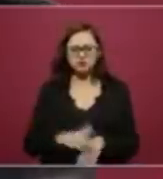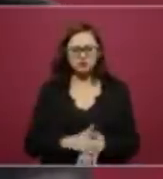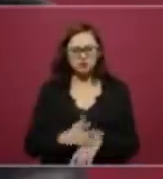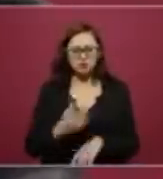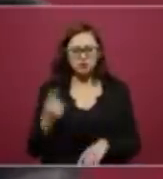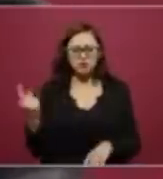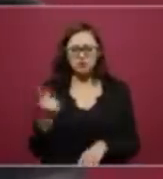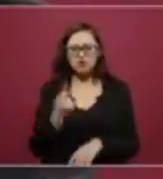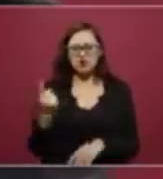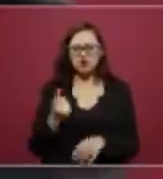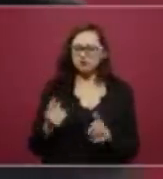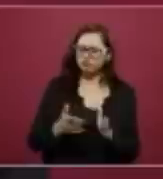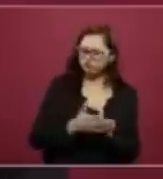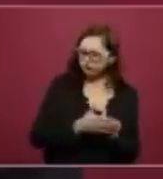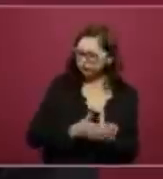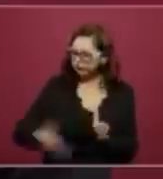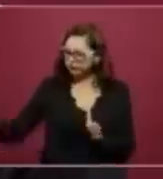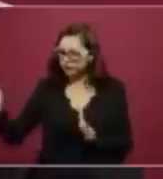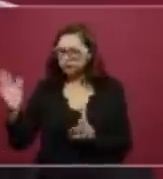estos cambios